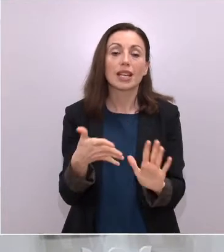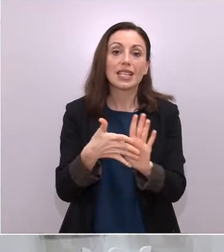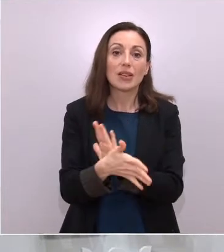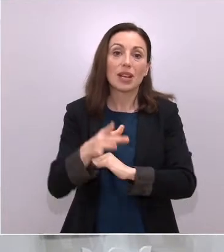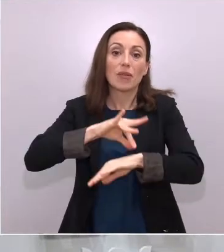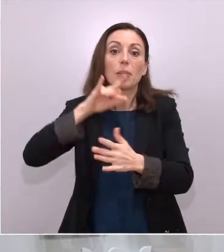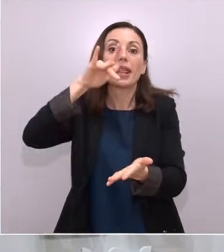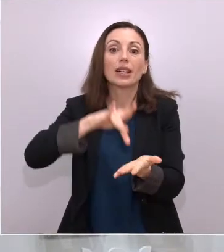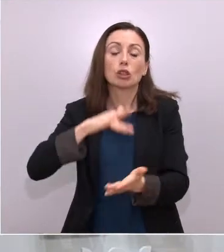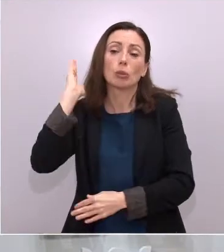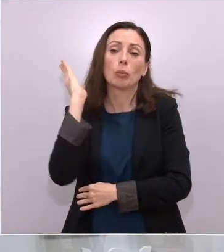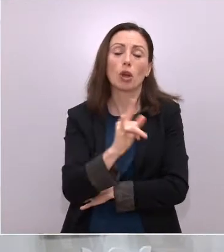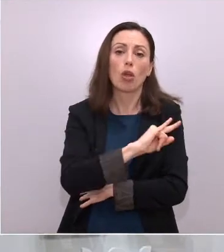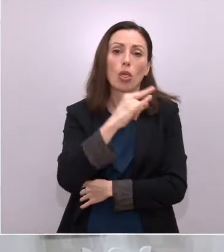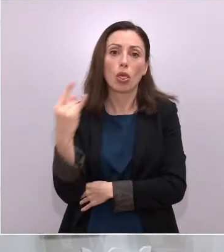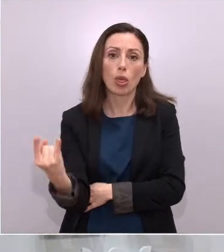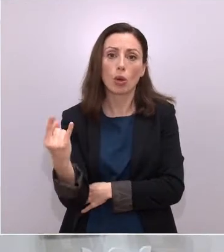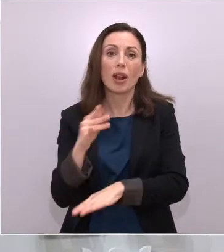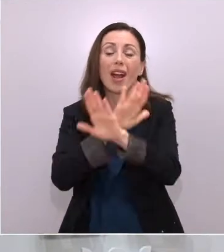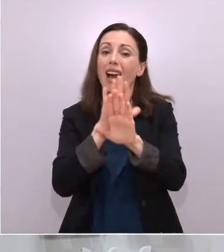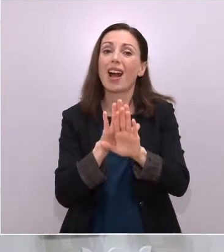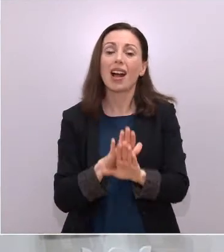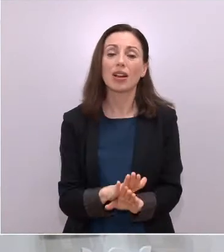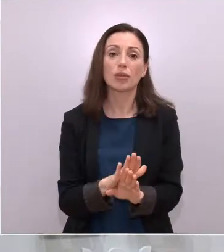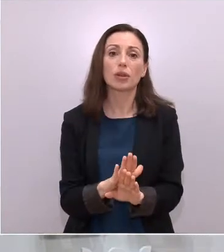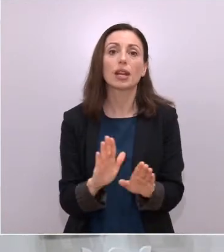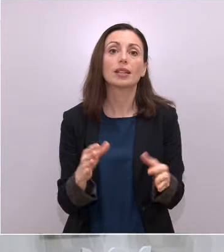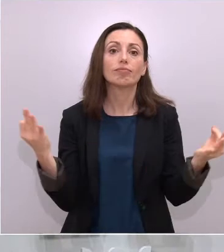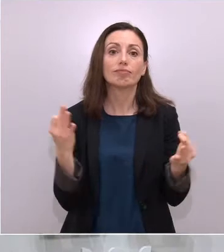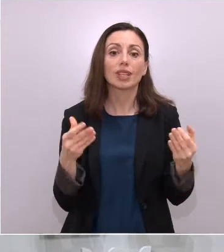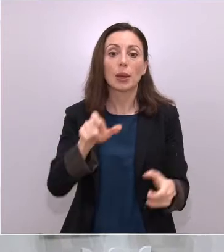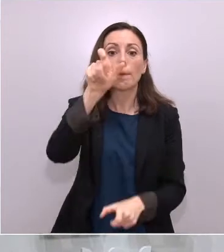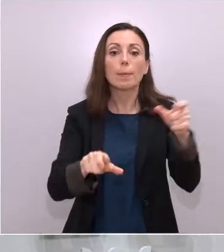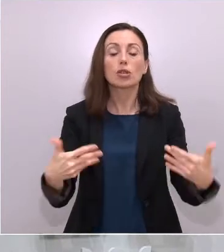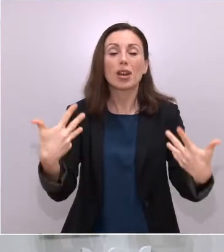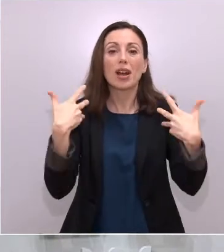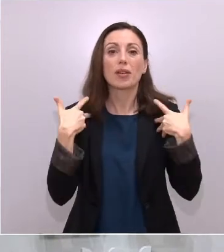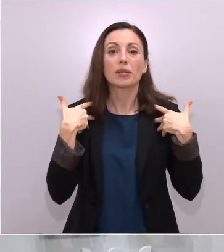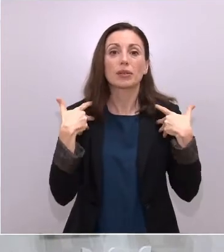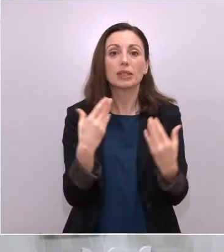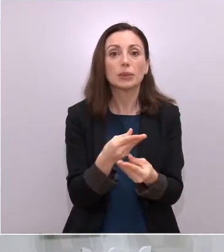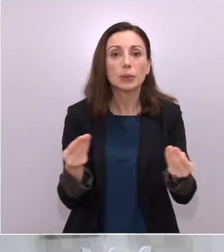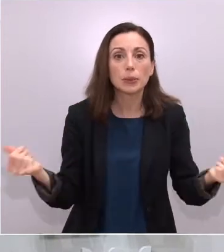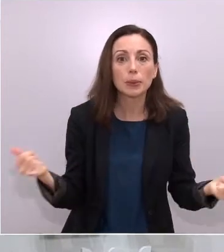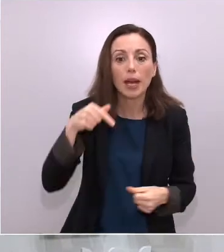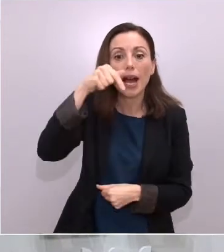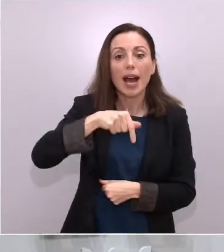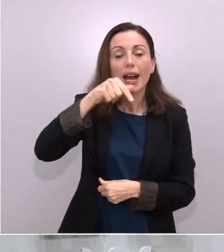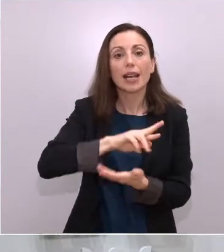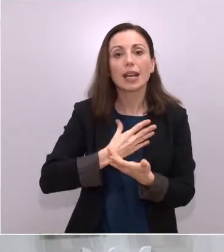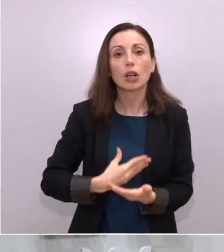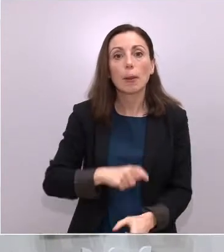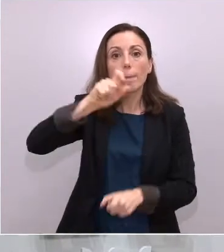daño, evitar víctimas, en definitiva. Esta semana, en la región de Murcia, el número de pacientes curados